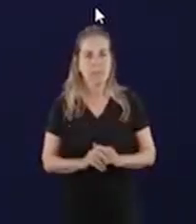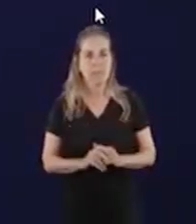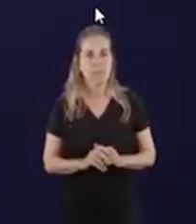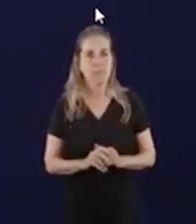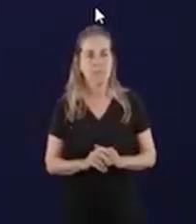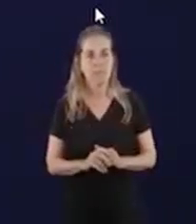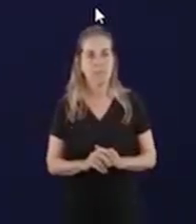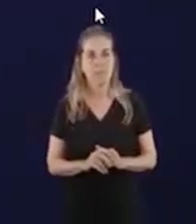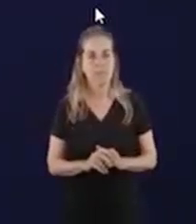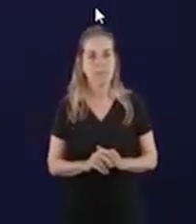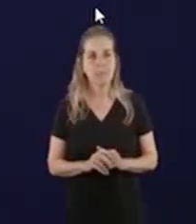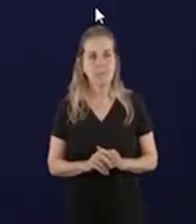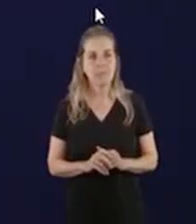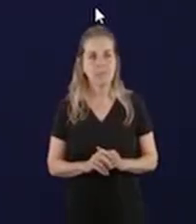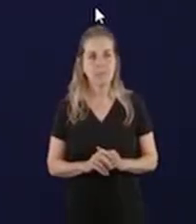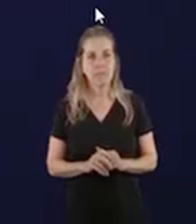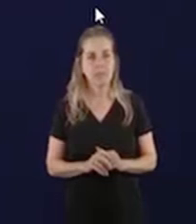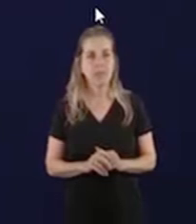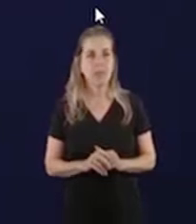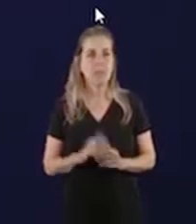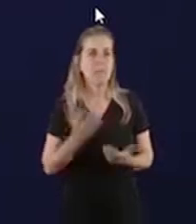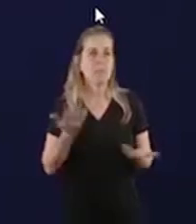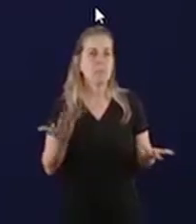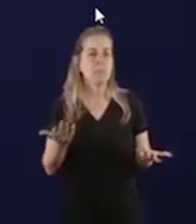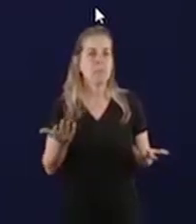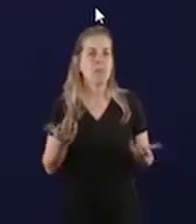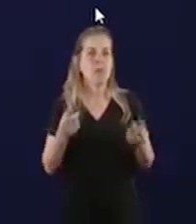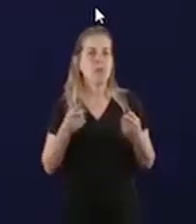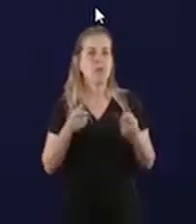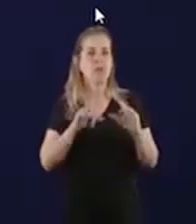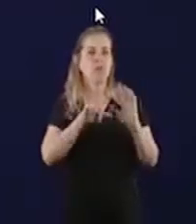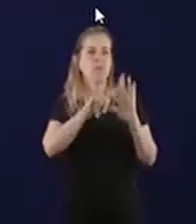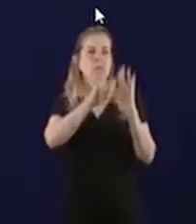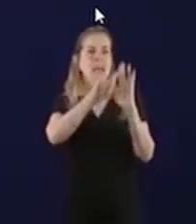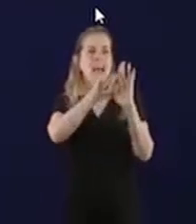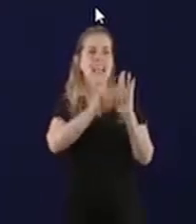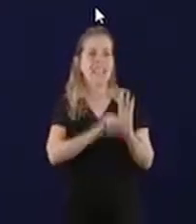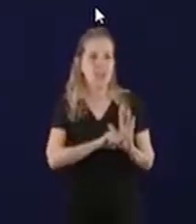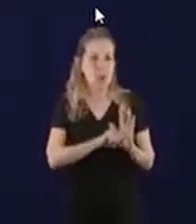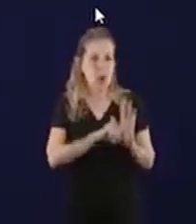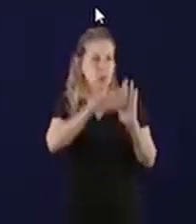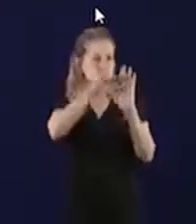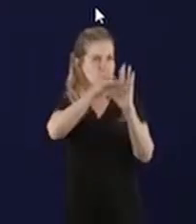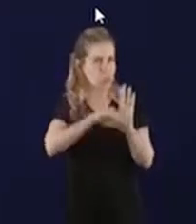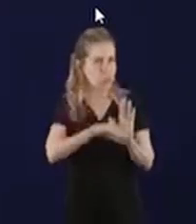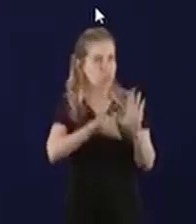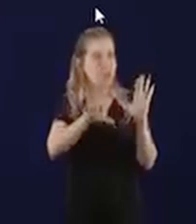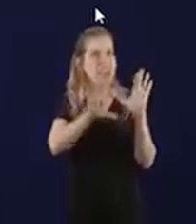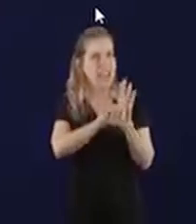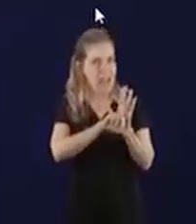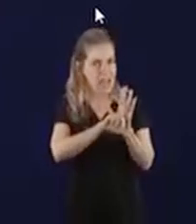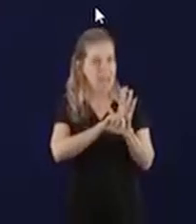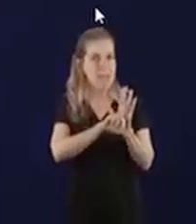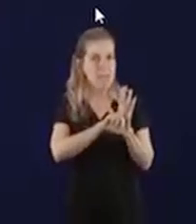de la de la discusión de los no solo ese digo en general de los artículos de la ley Por supuesto que más